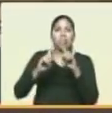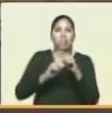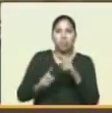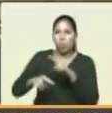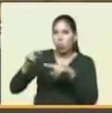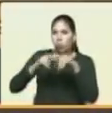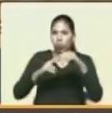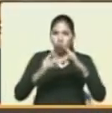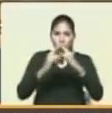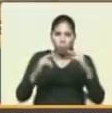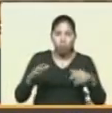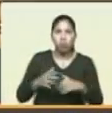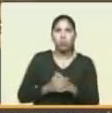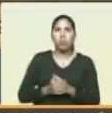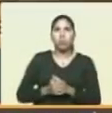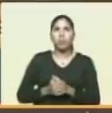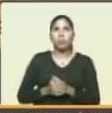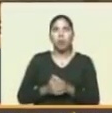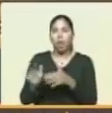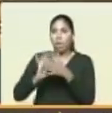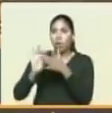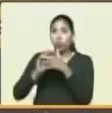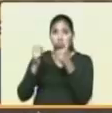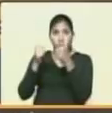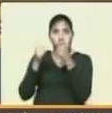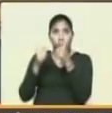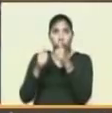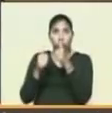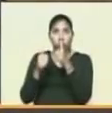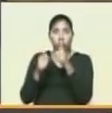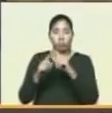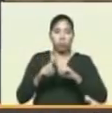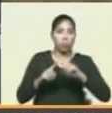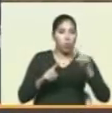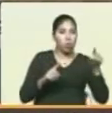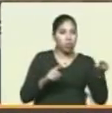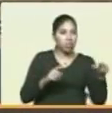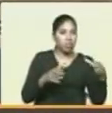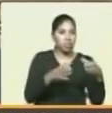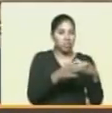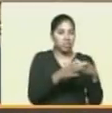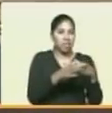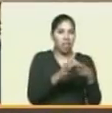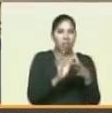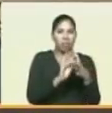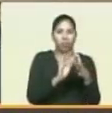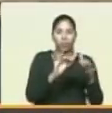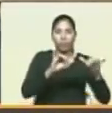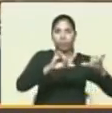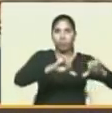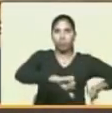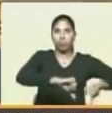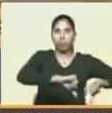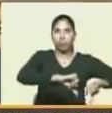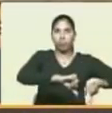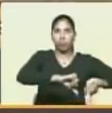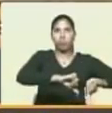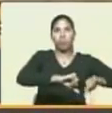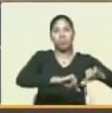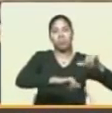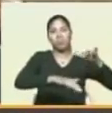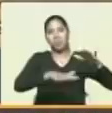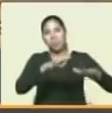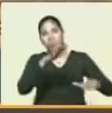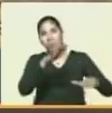ello en funcionamiento, otra parte importante no tan en funcionamiento, funcionando parcial